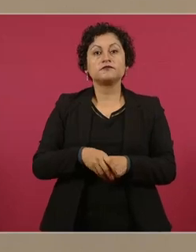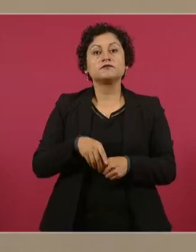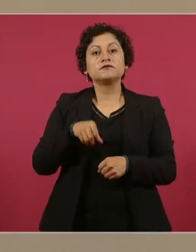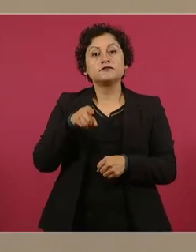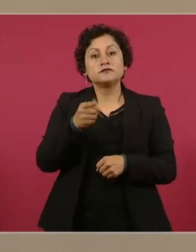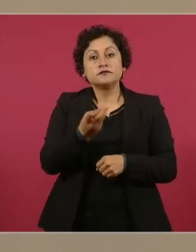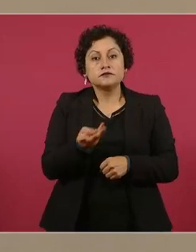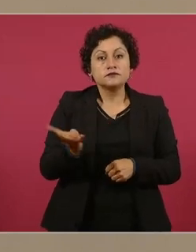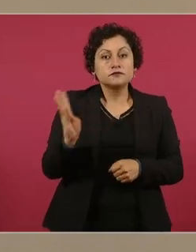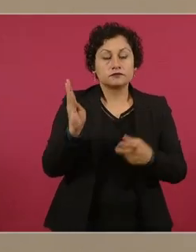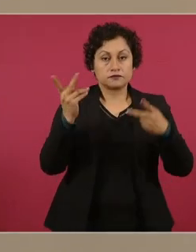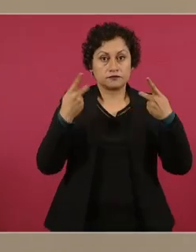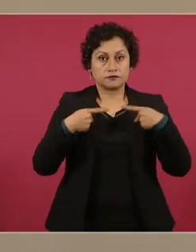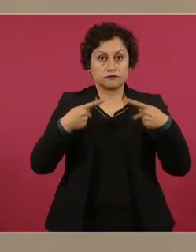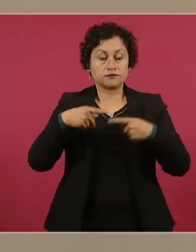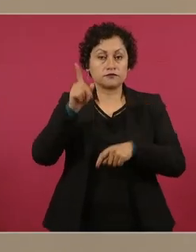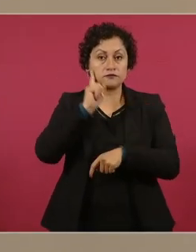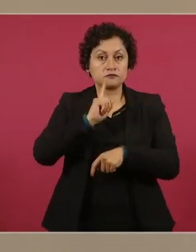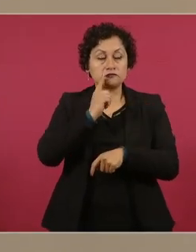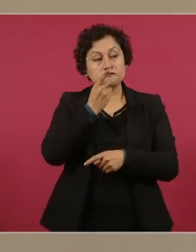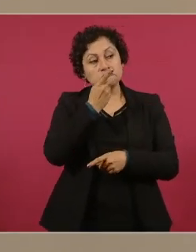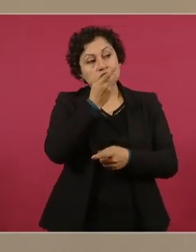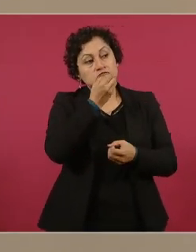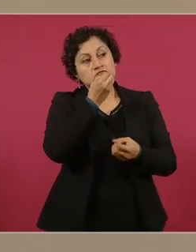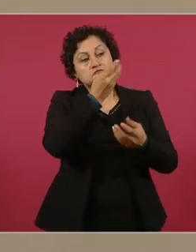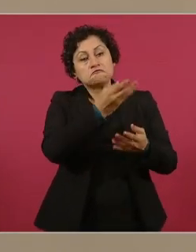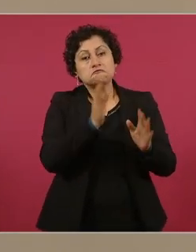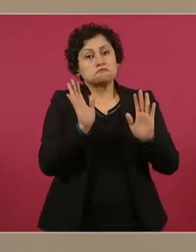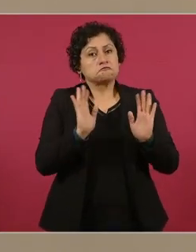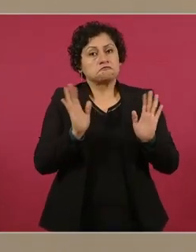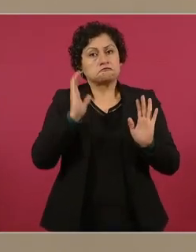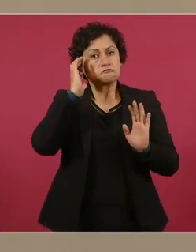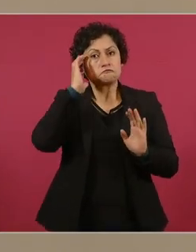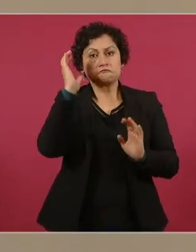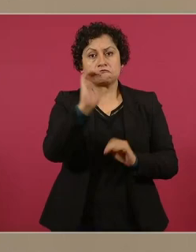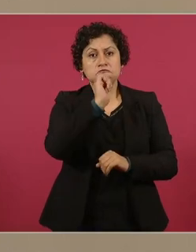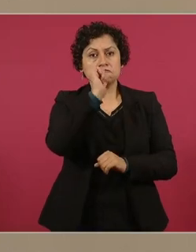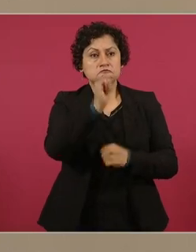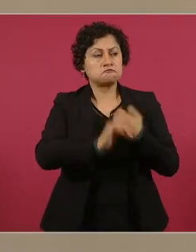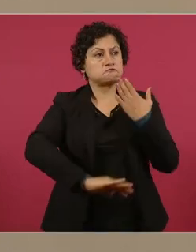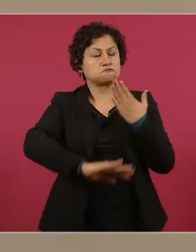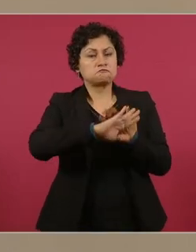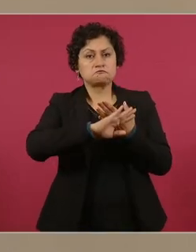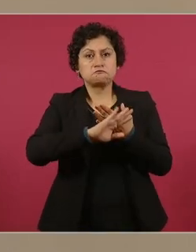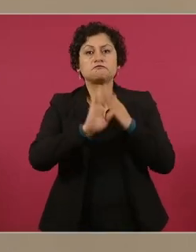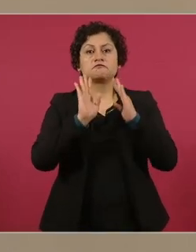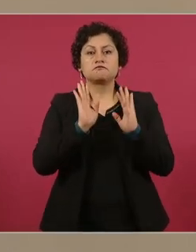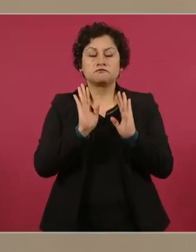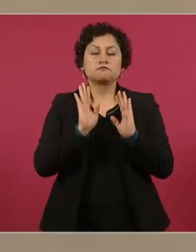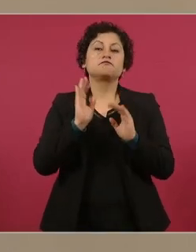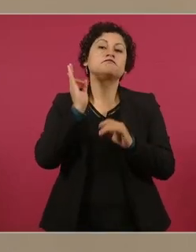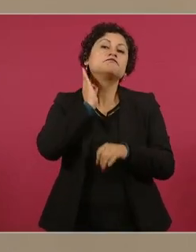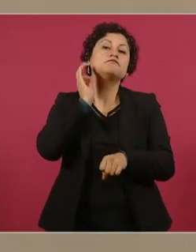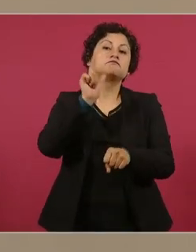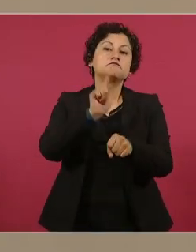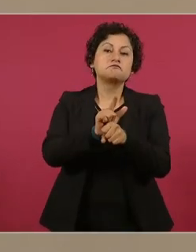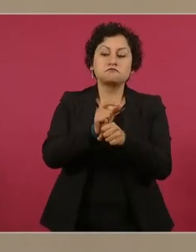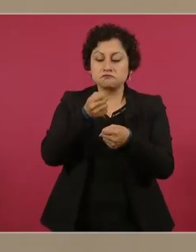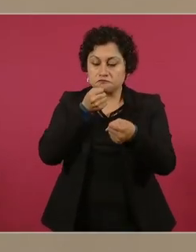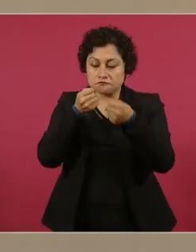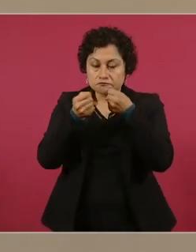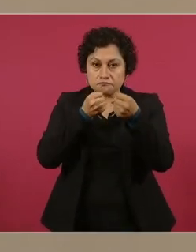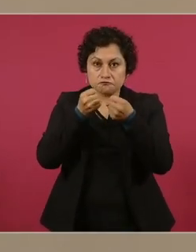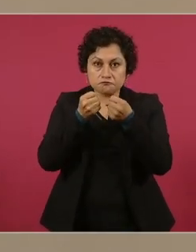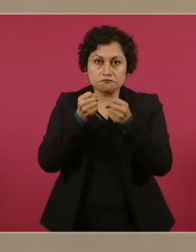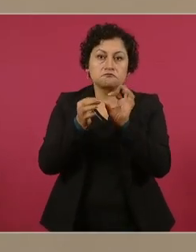haber sido víctimas de un delito, la Fiscalía de Tabasco les recabó solamente una entrevista y posteriormente las